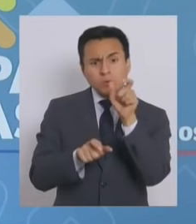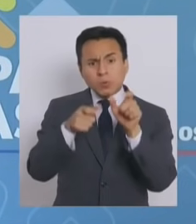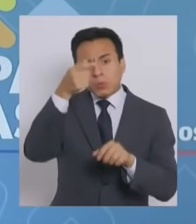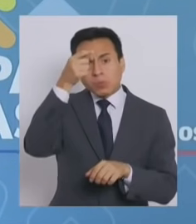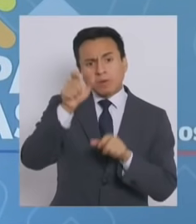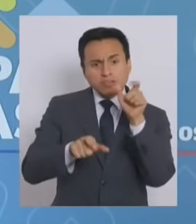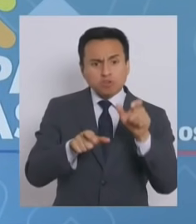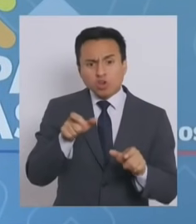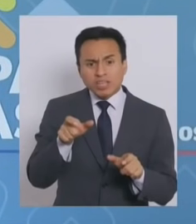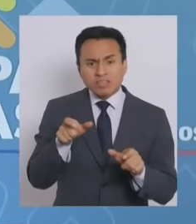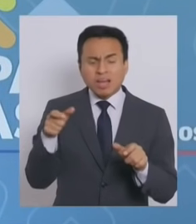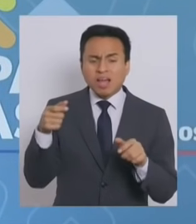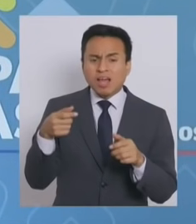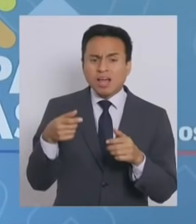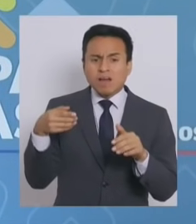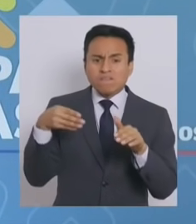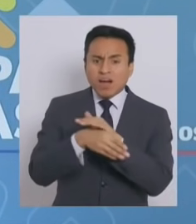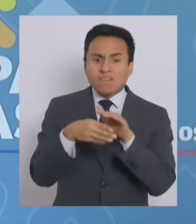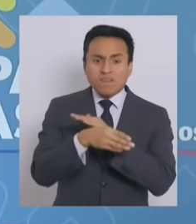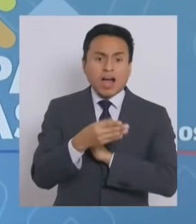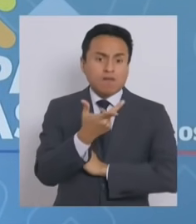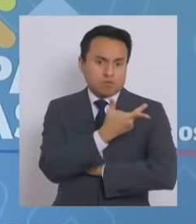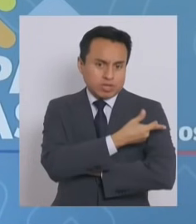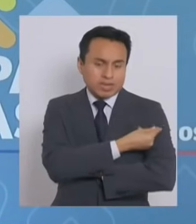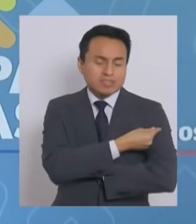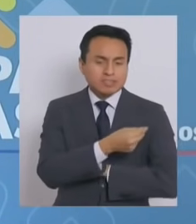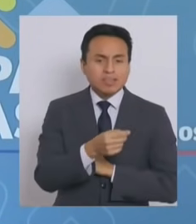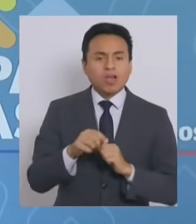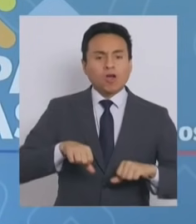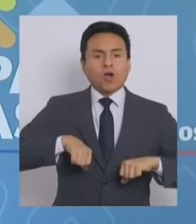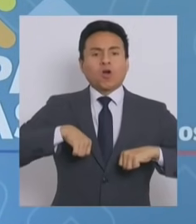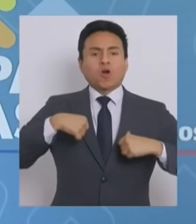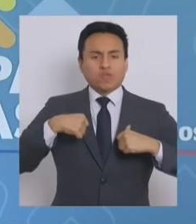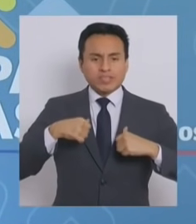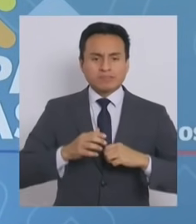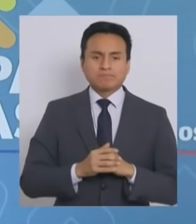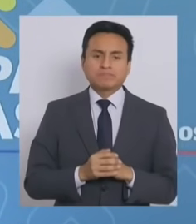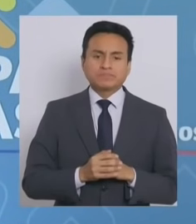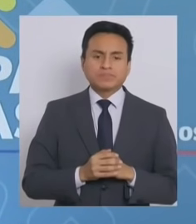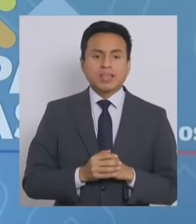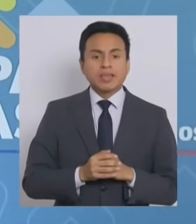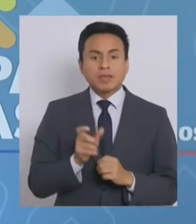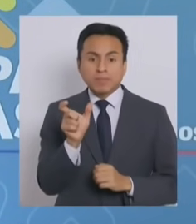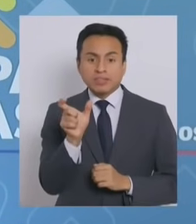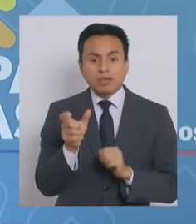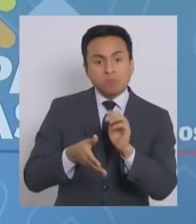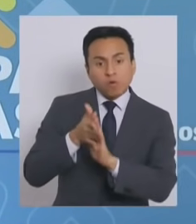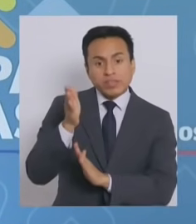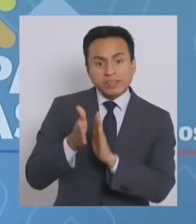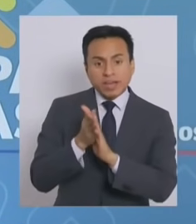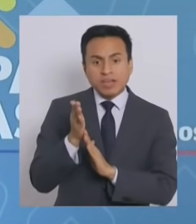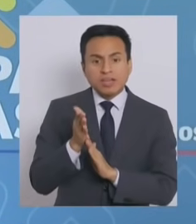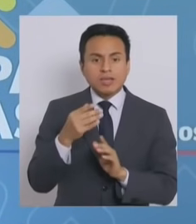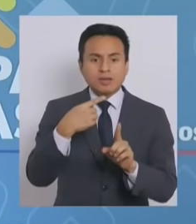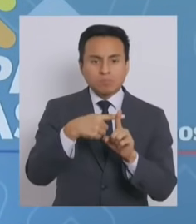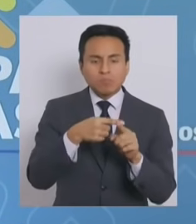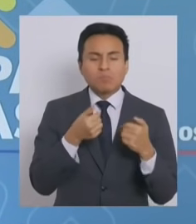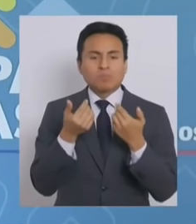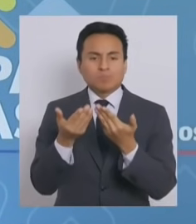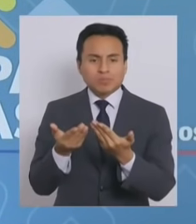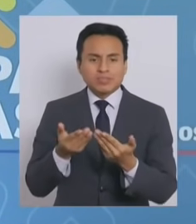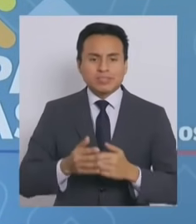que han asistido a vacunarse especialmente en los jóvenes por lo tanto el pase de movilidad ha tenido efectos positivos